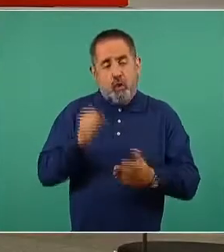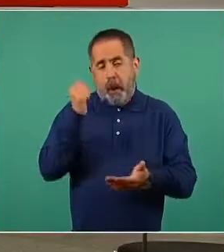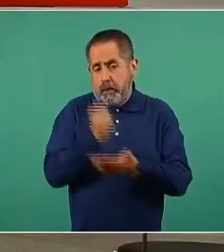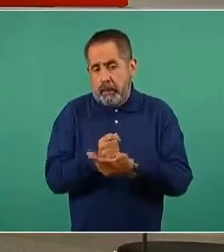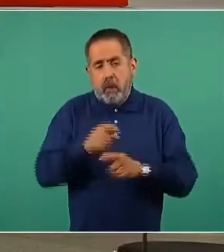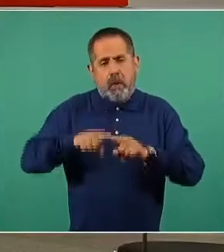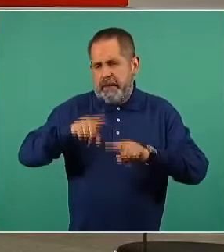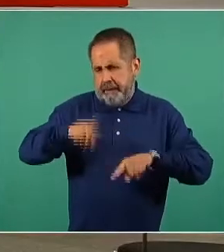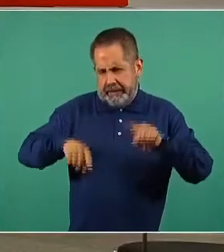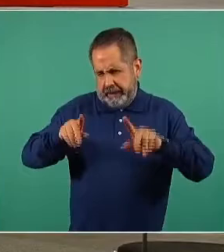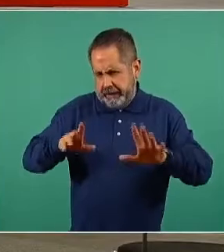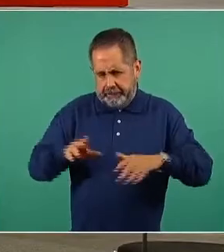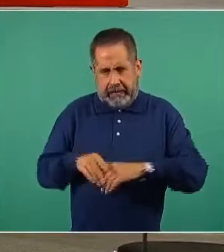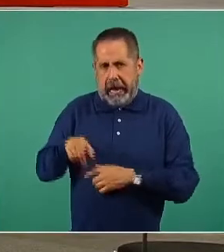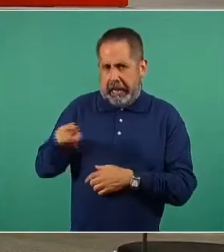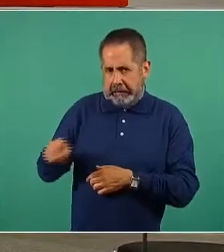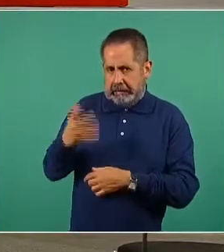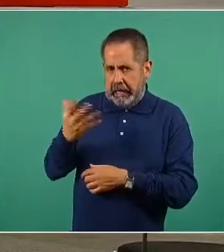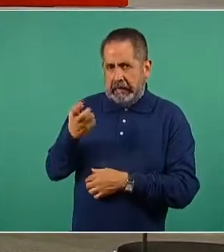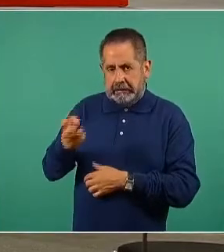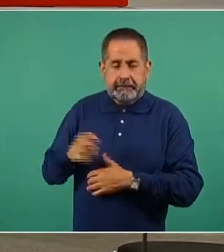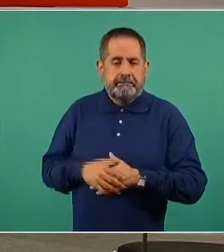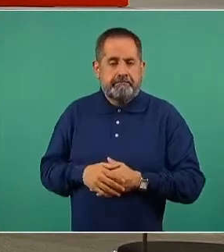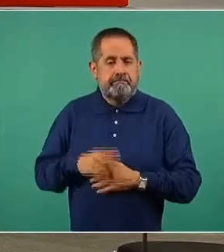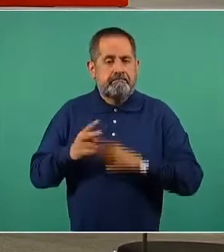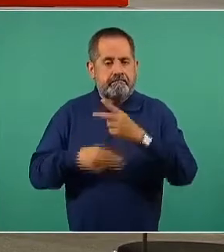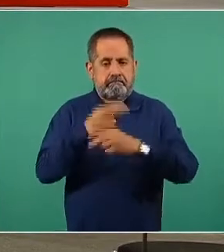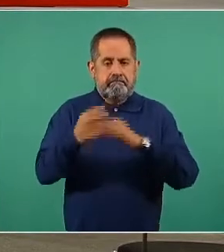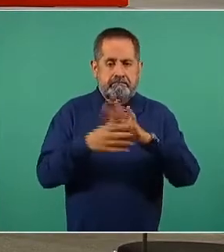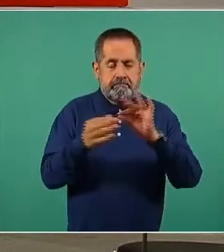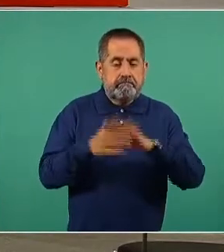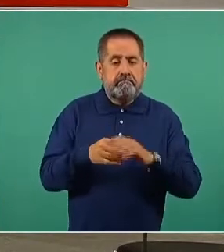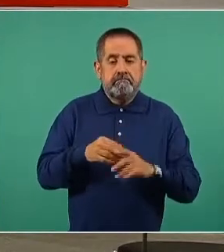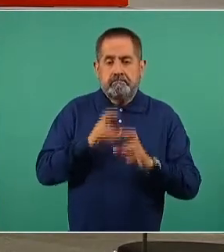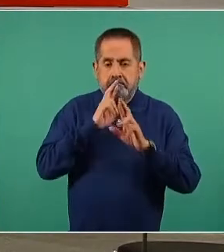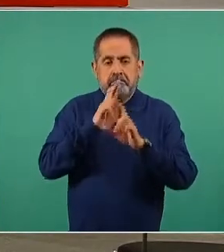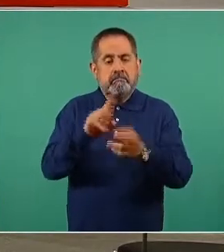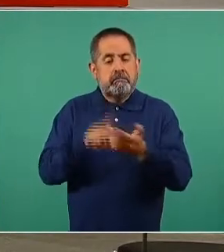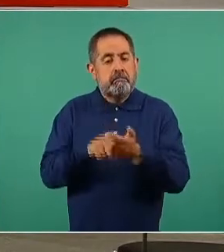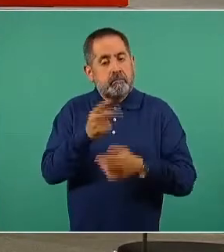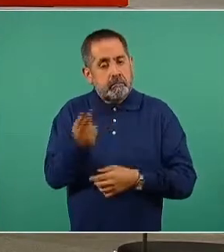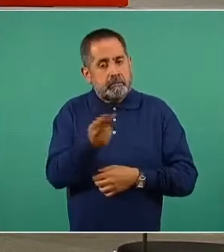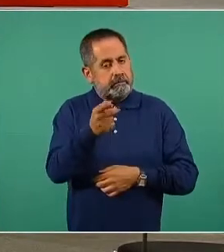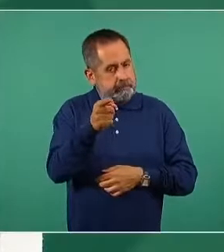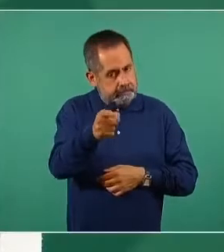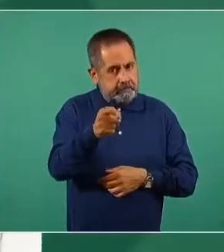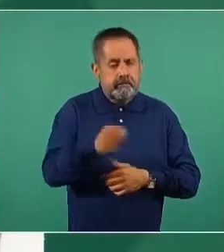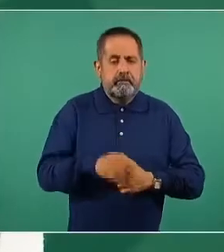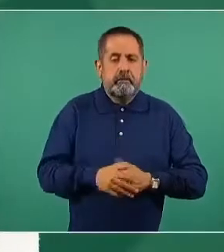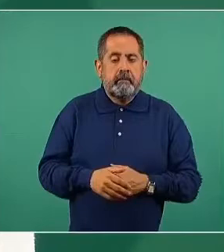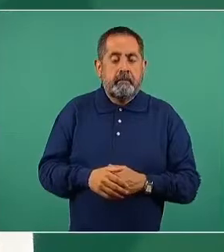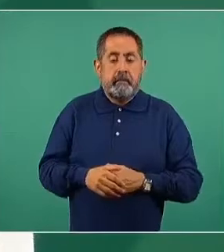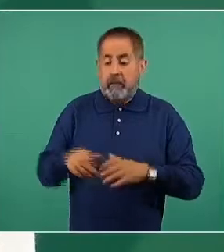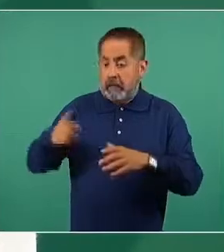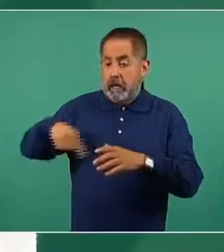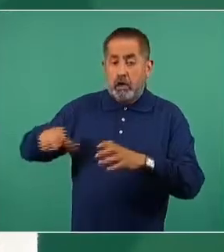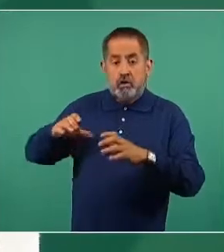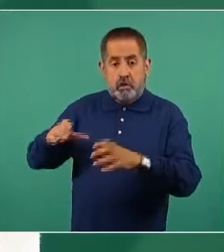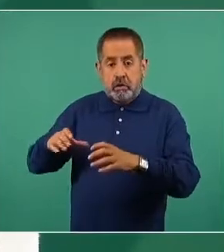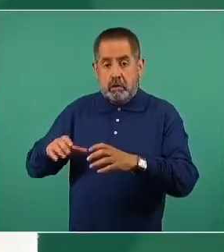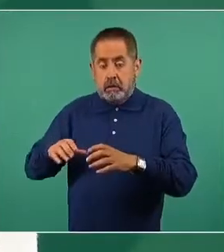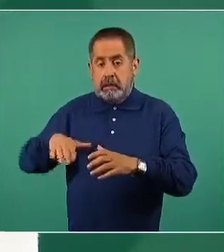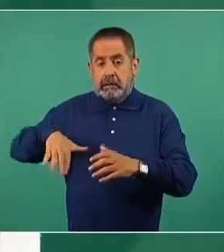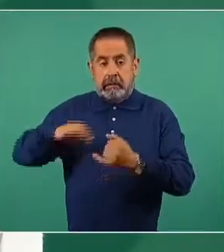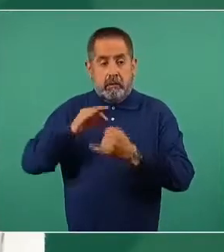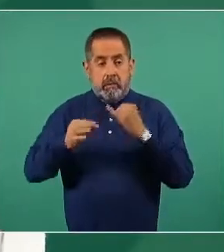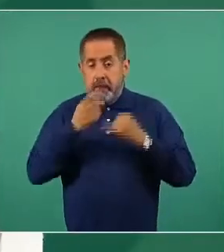aprobación. Este mecanismo, ahora al explicárselo al público también se lo estoy respondiendo a usted, contempla precisamente esto último